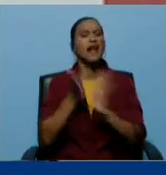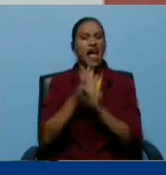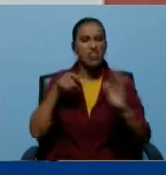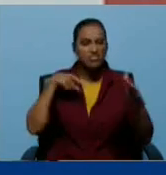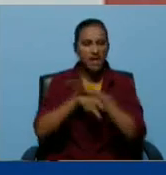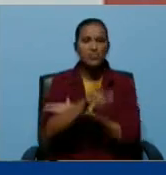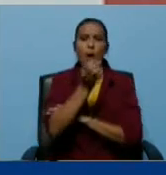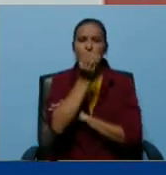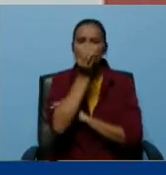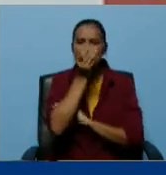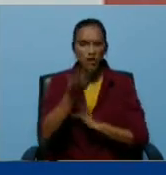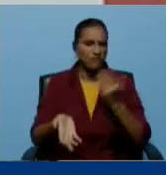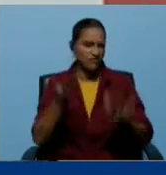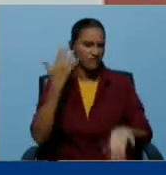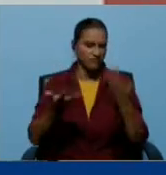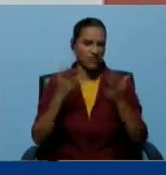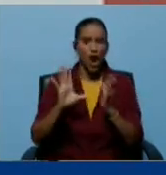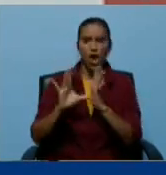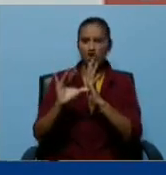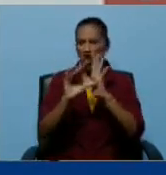abril.